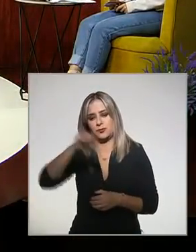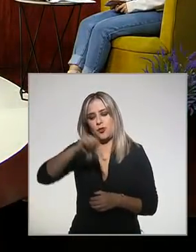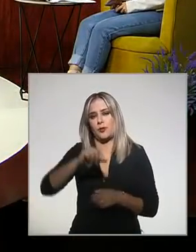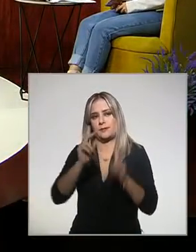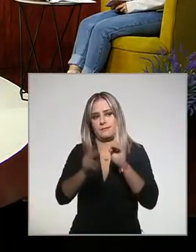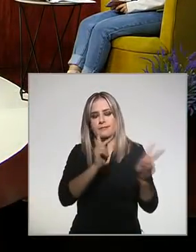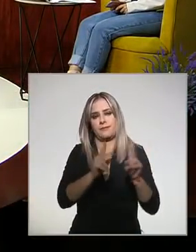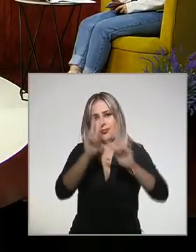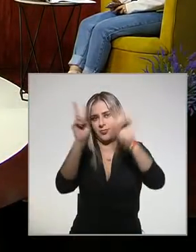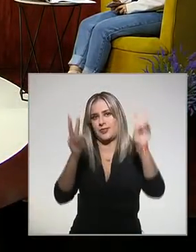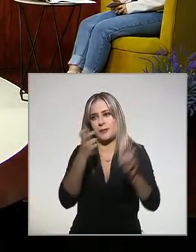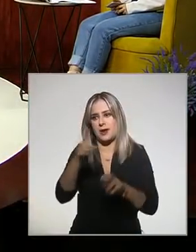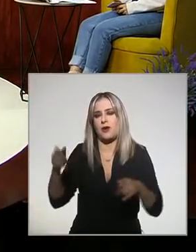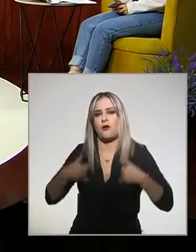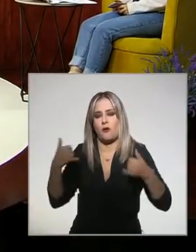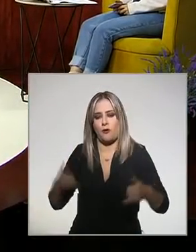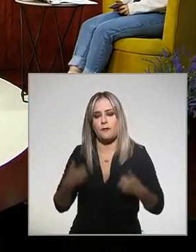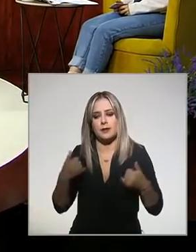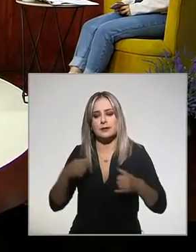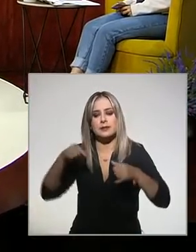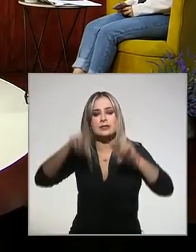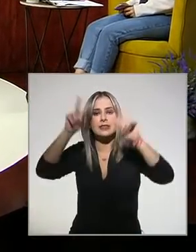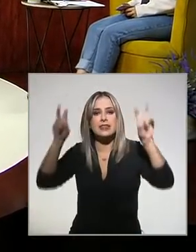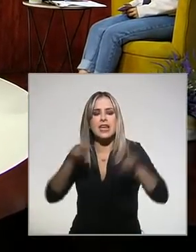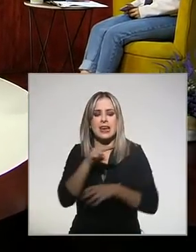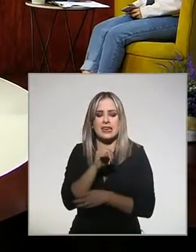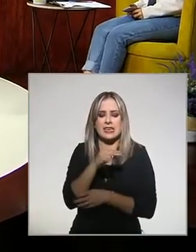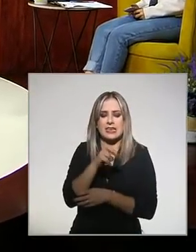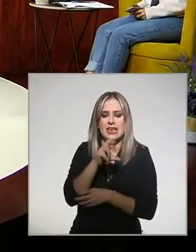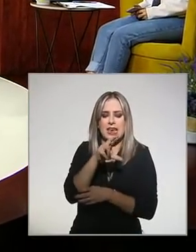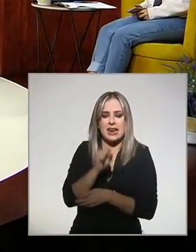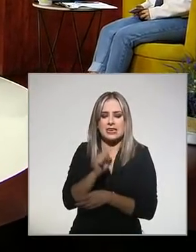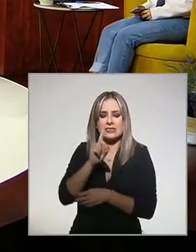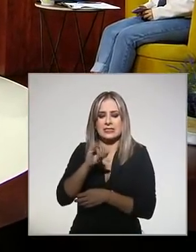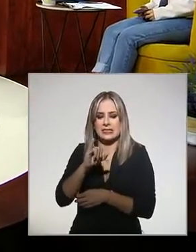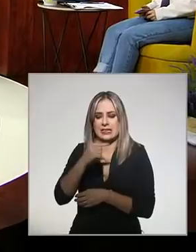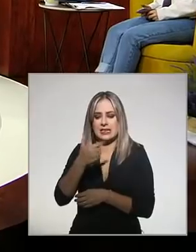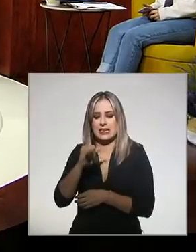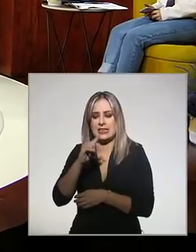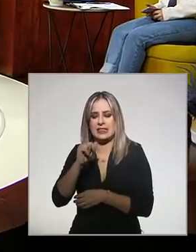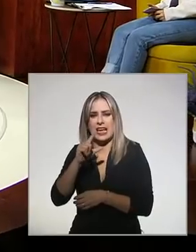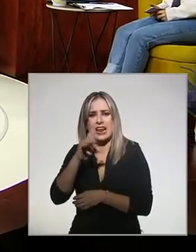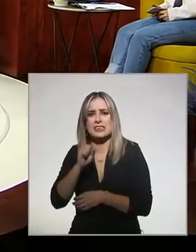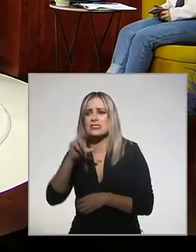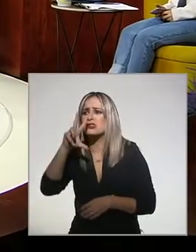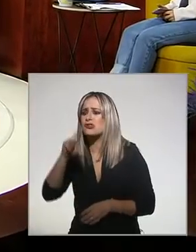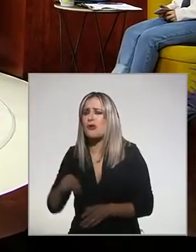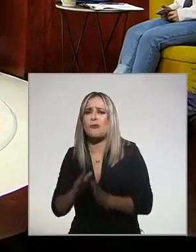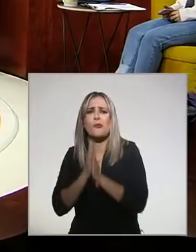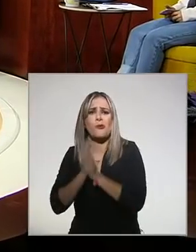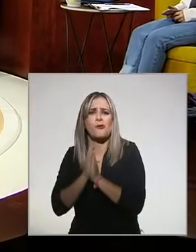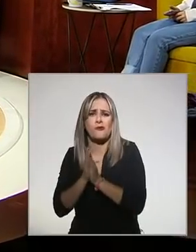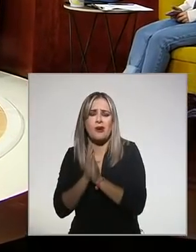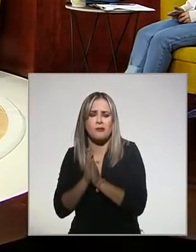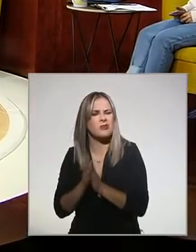lugar, Vidal, empezamos con el título del programa. Estamos diciendo niñeras digitales, no, por favor, porque ya lo vimos en la cápsula. La relación